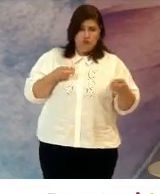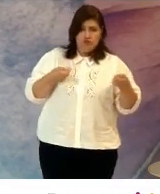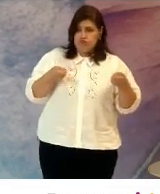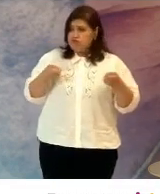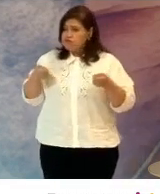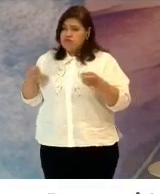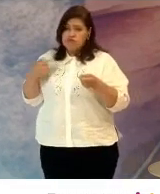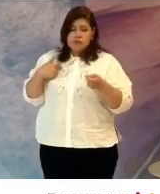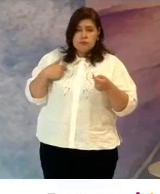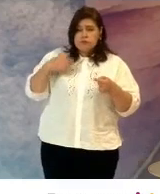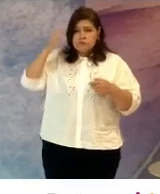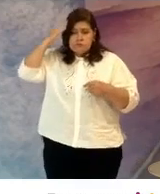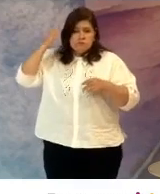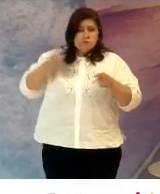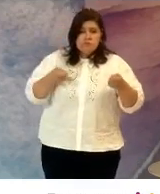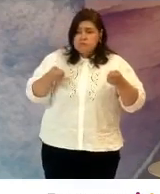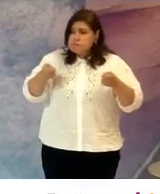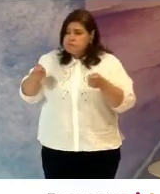dirigiendo,